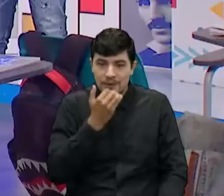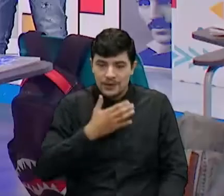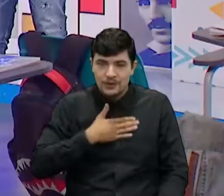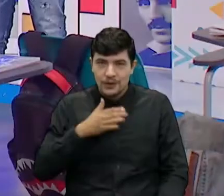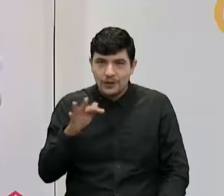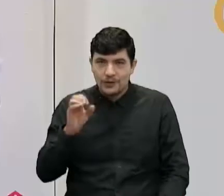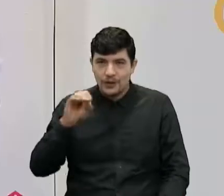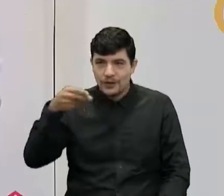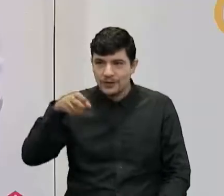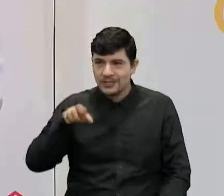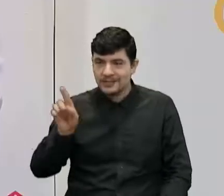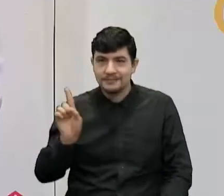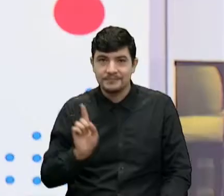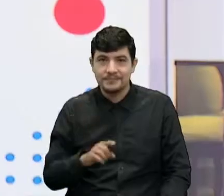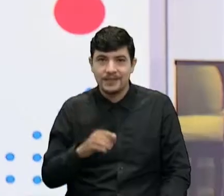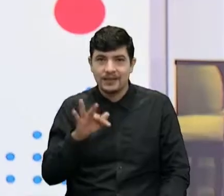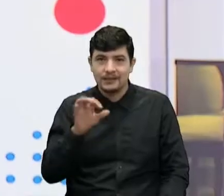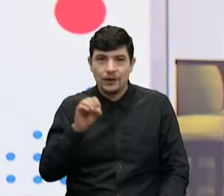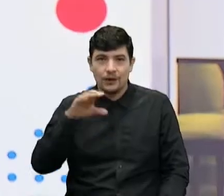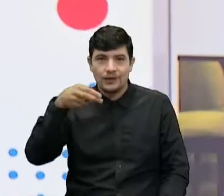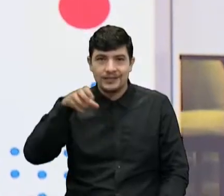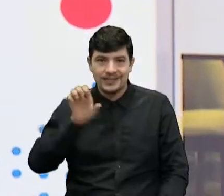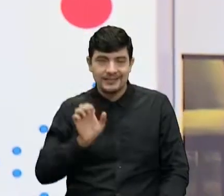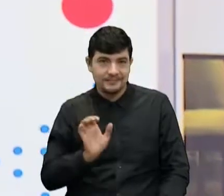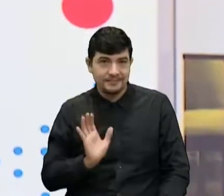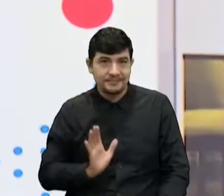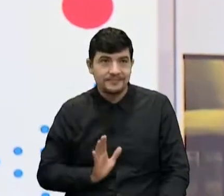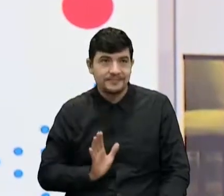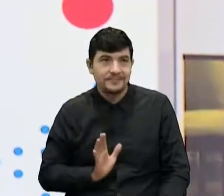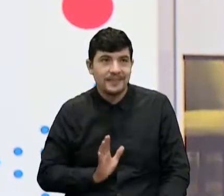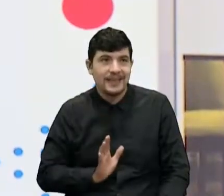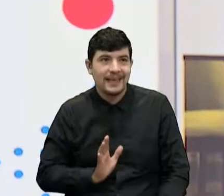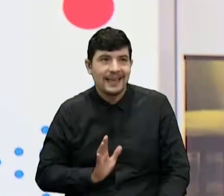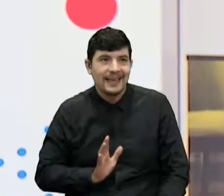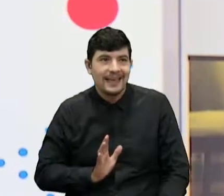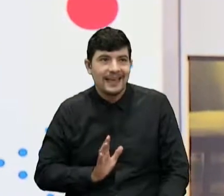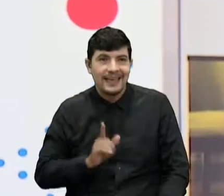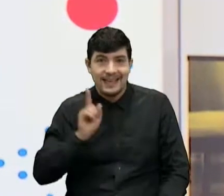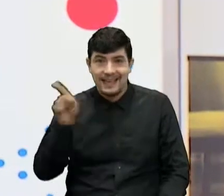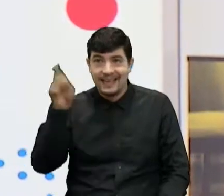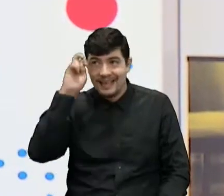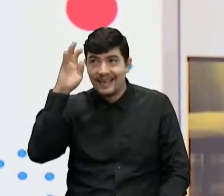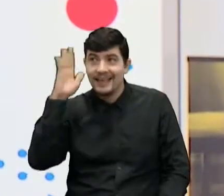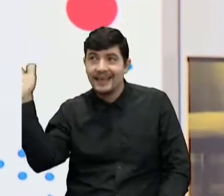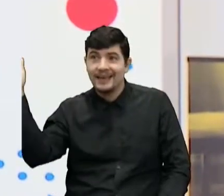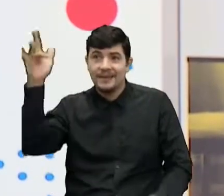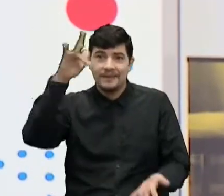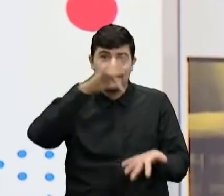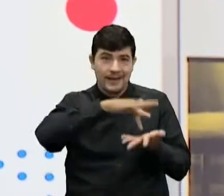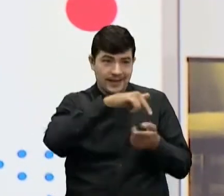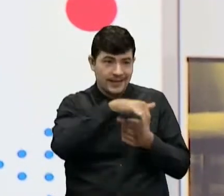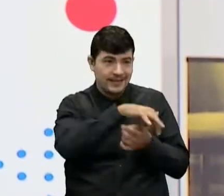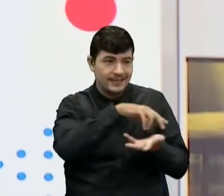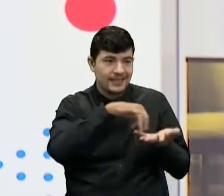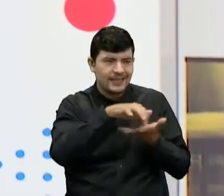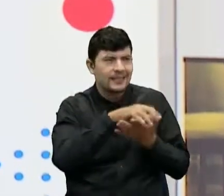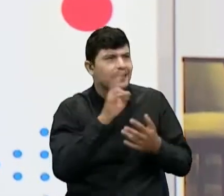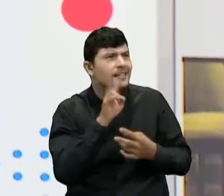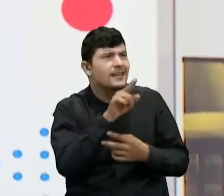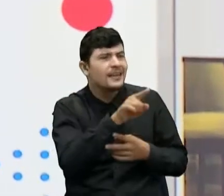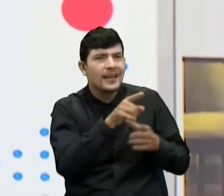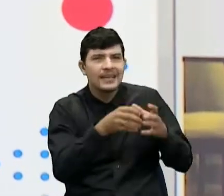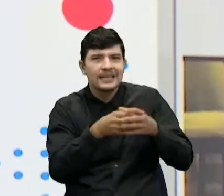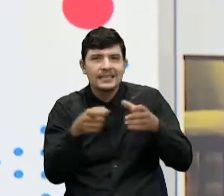O un pájaro Toche Dice usted Un pájaro Toche Sí, ahí está Pero fíjate que Ellos tienen características Especies Como son una especie